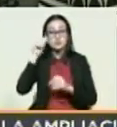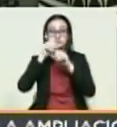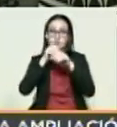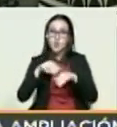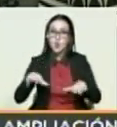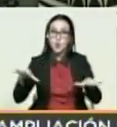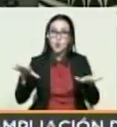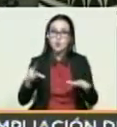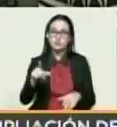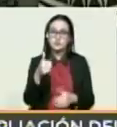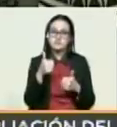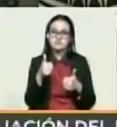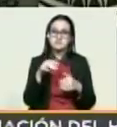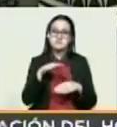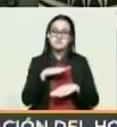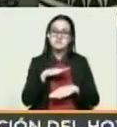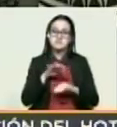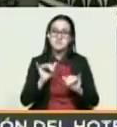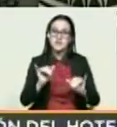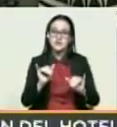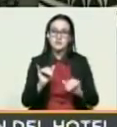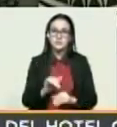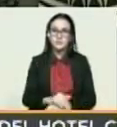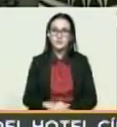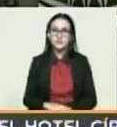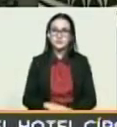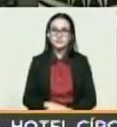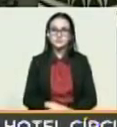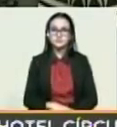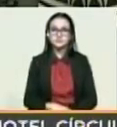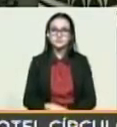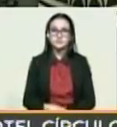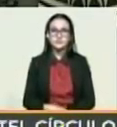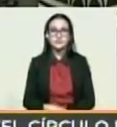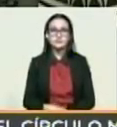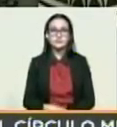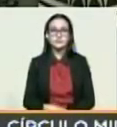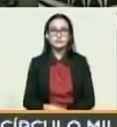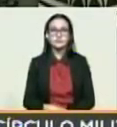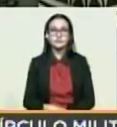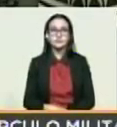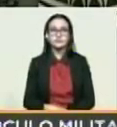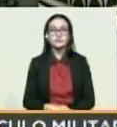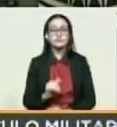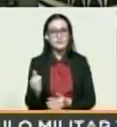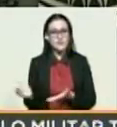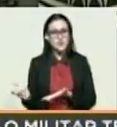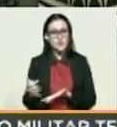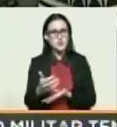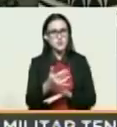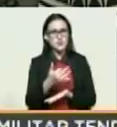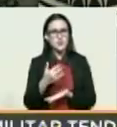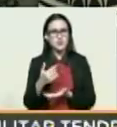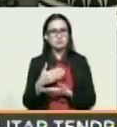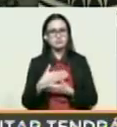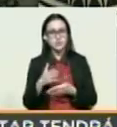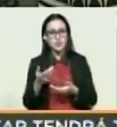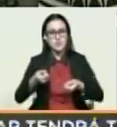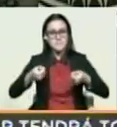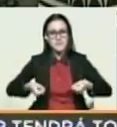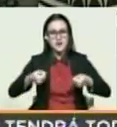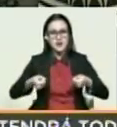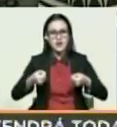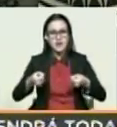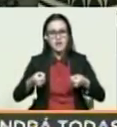y más adecuadamente los elementos los que los que nos referimos e igualmente el convenio cambiario va a recoger la apertura del mercado de